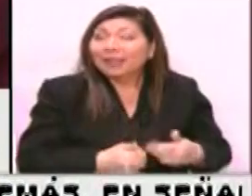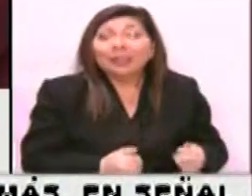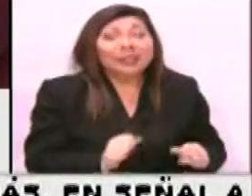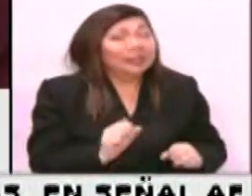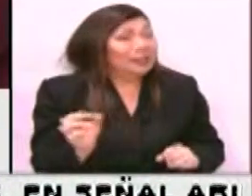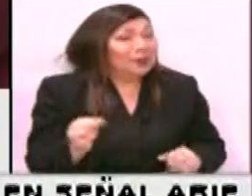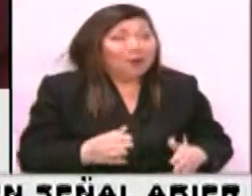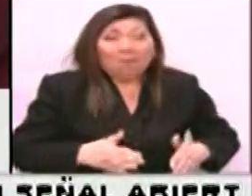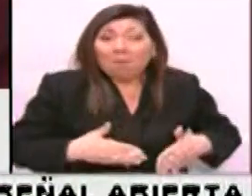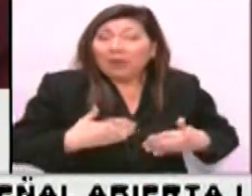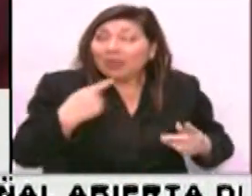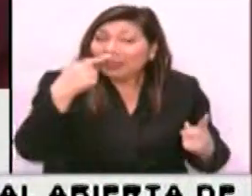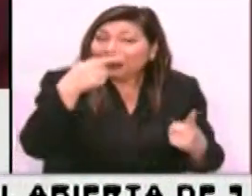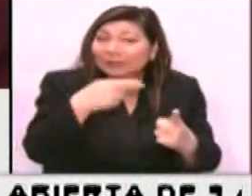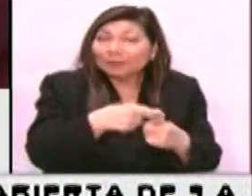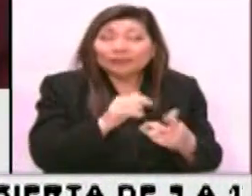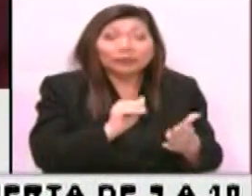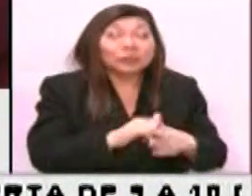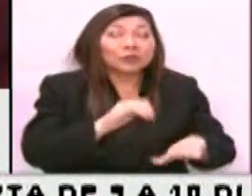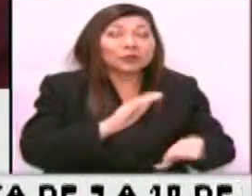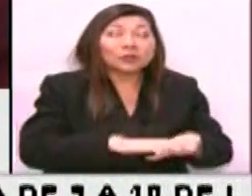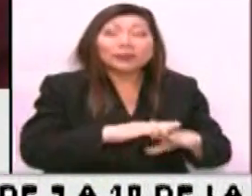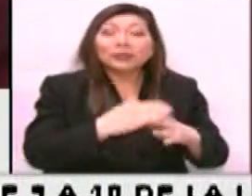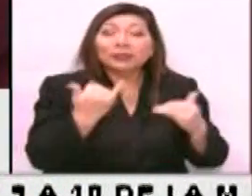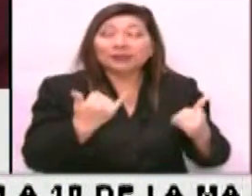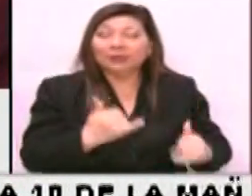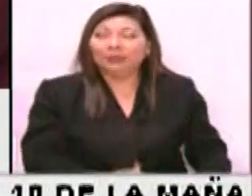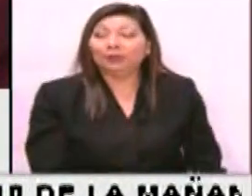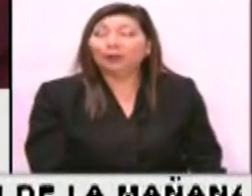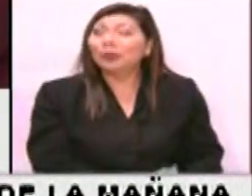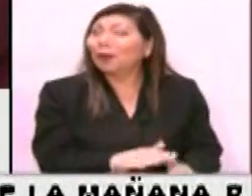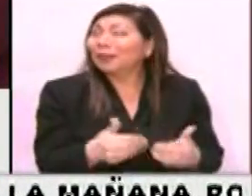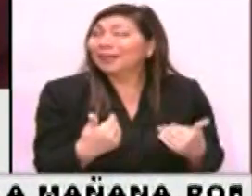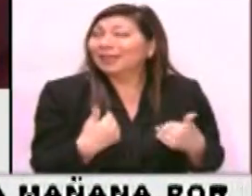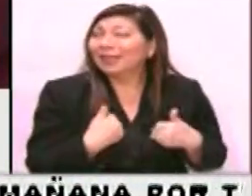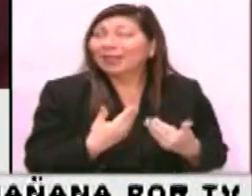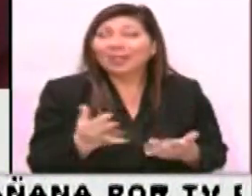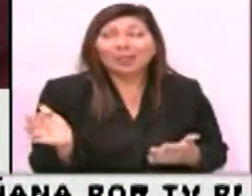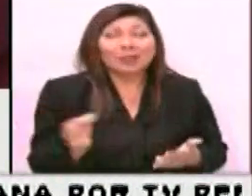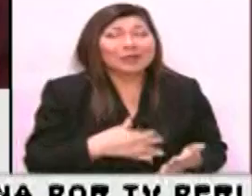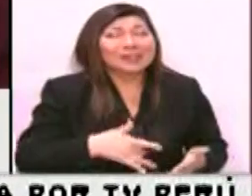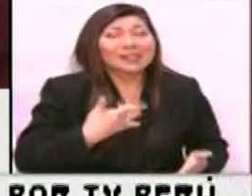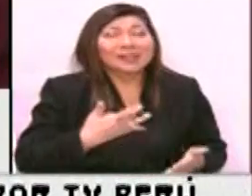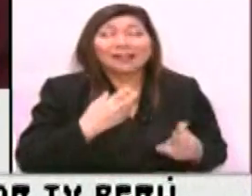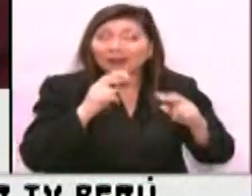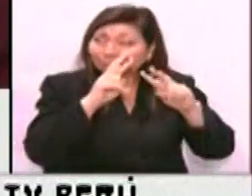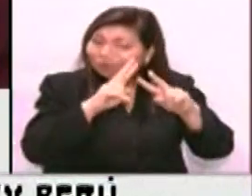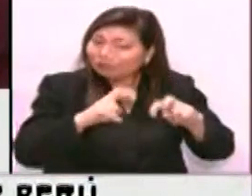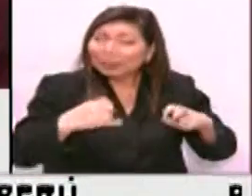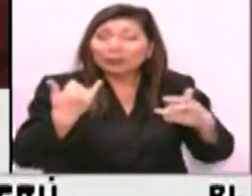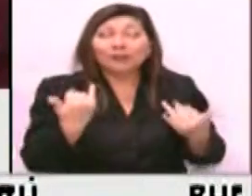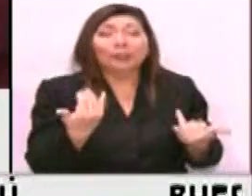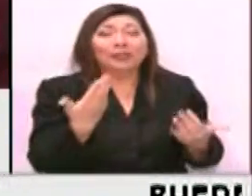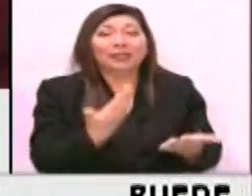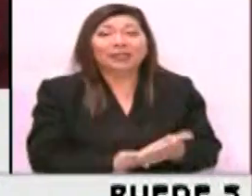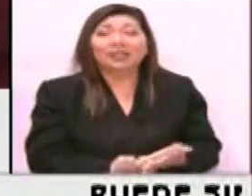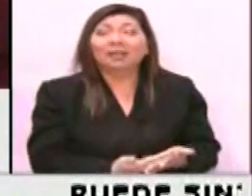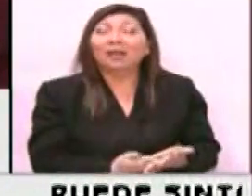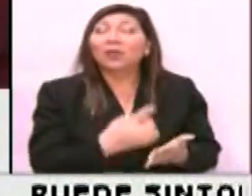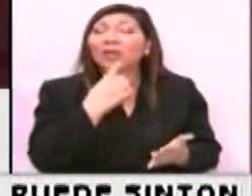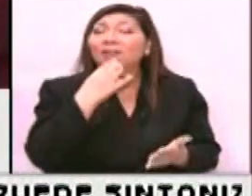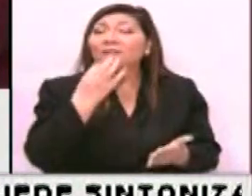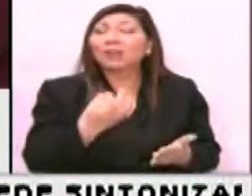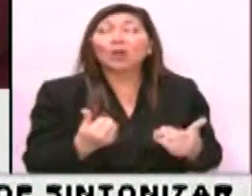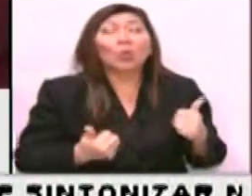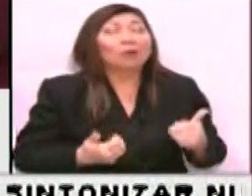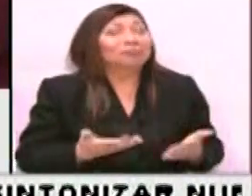si no puede ser acusado sino sobre esos delitos, entonces no tiene ningún sentido investigarlo sobre esos hechos, ¿no es verdad?, de